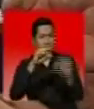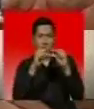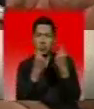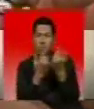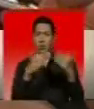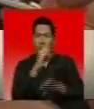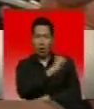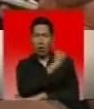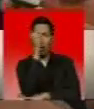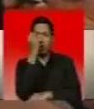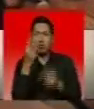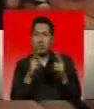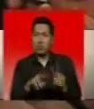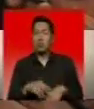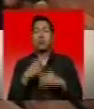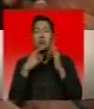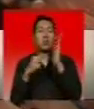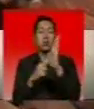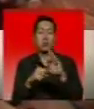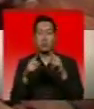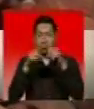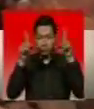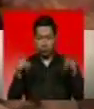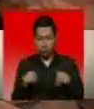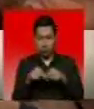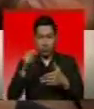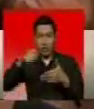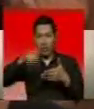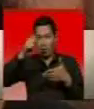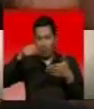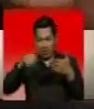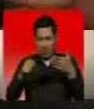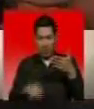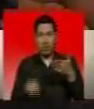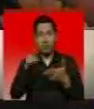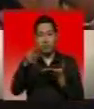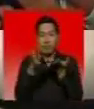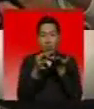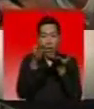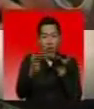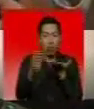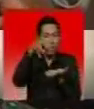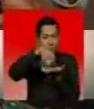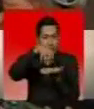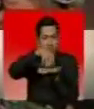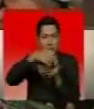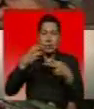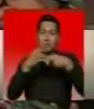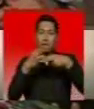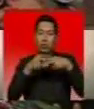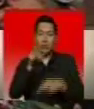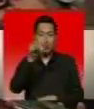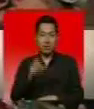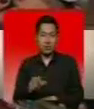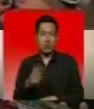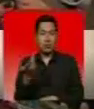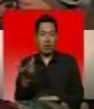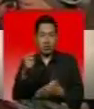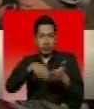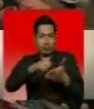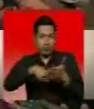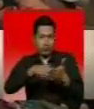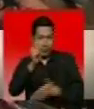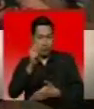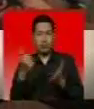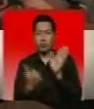caso, ejemplo, este es el padrón electoral en donde aparece la parroquia, la provincia, el nombre del que va a sufragar, ¿sí?,